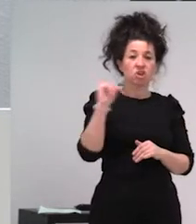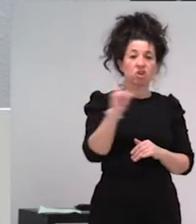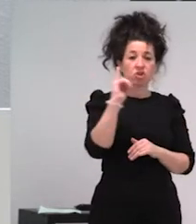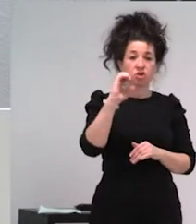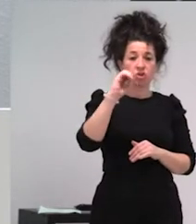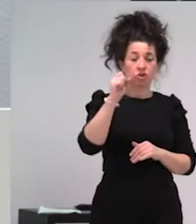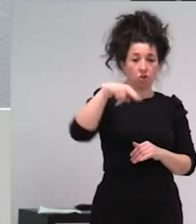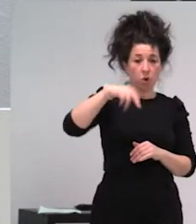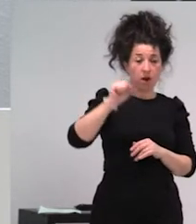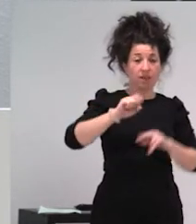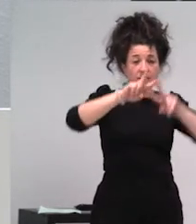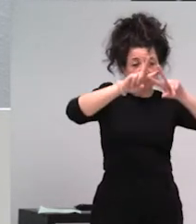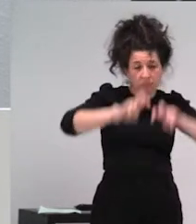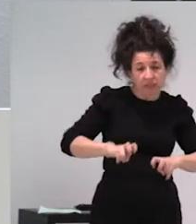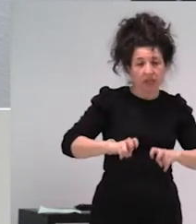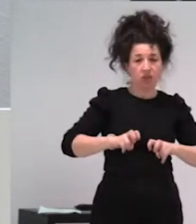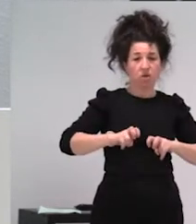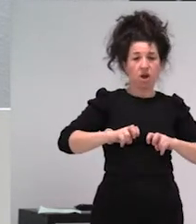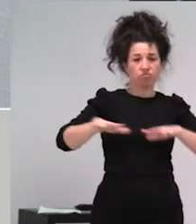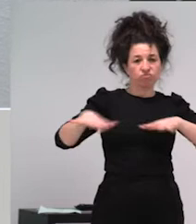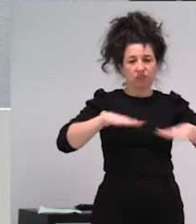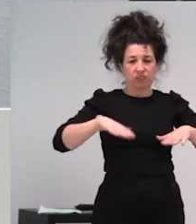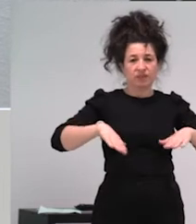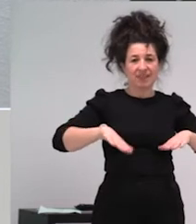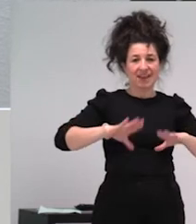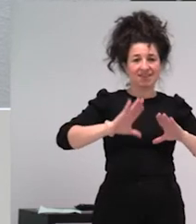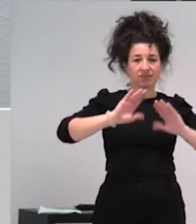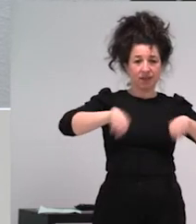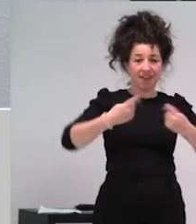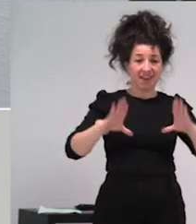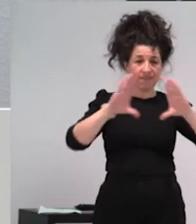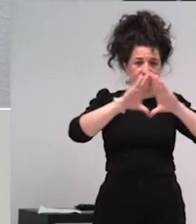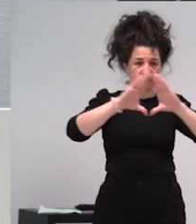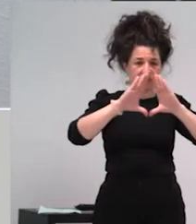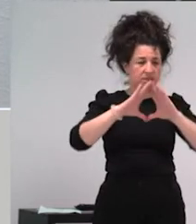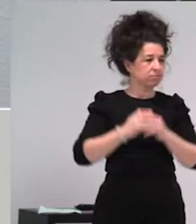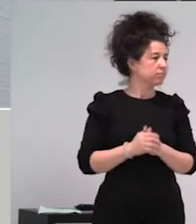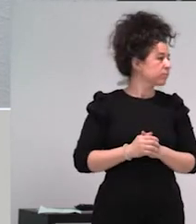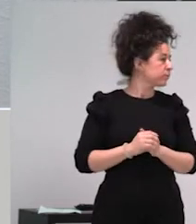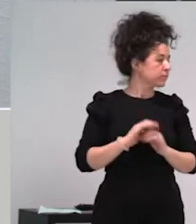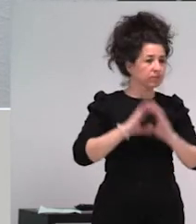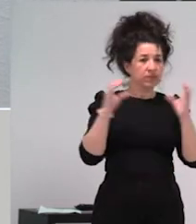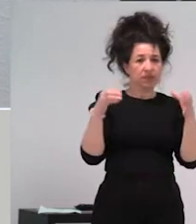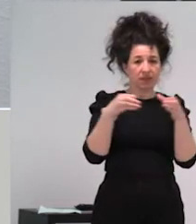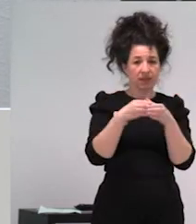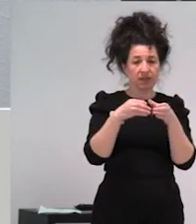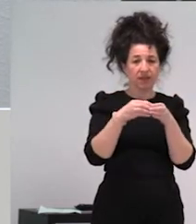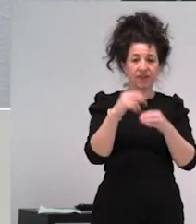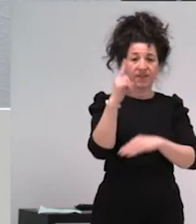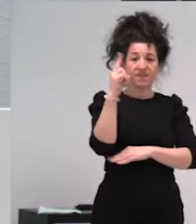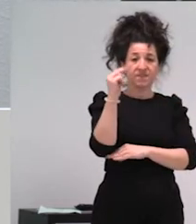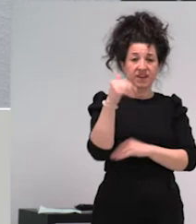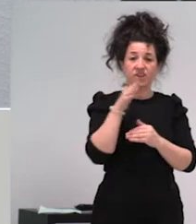es una investigadora y activista ecofeminista que forma parte del grupo de Fridays for Future Barcelona,